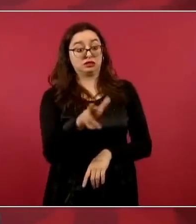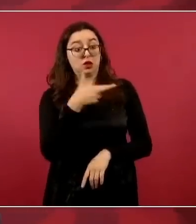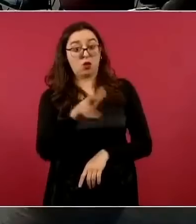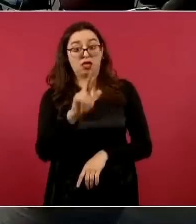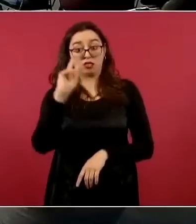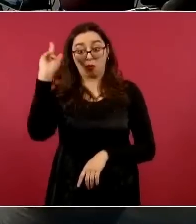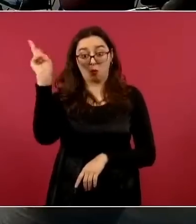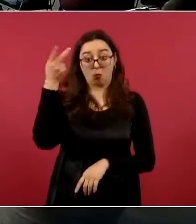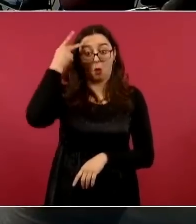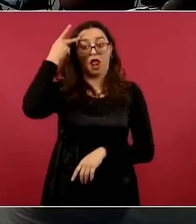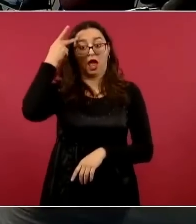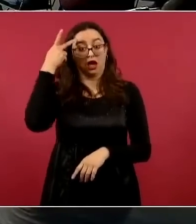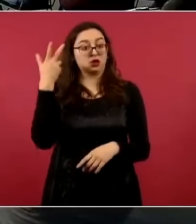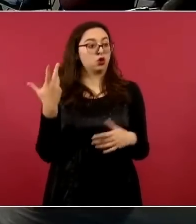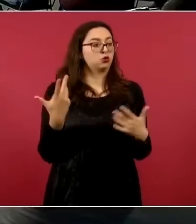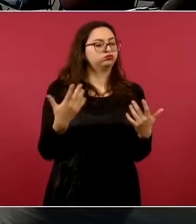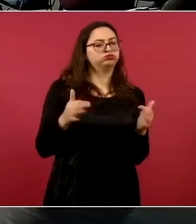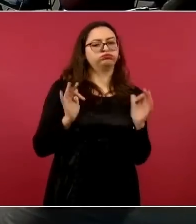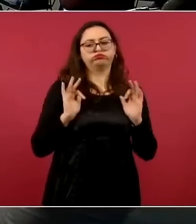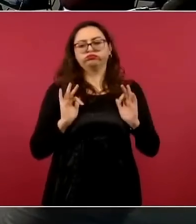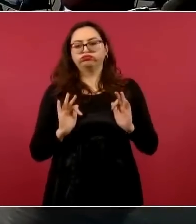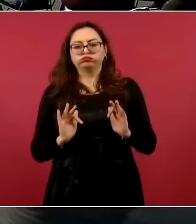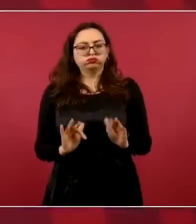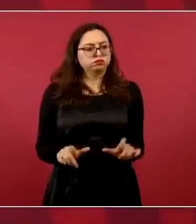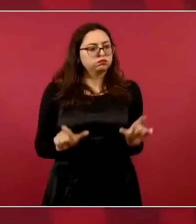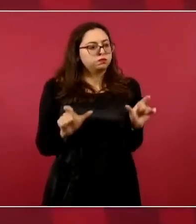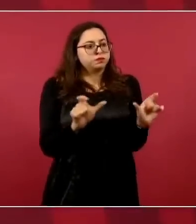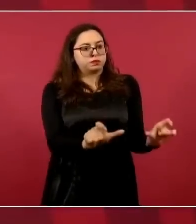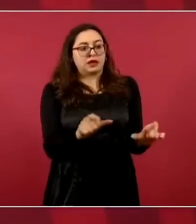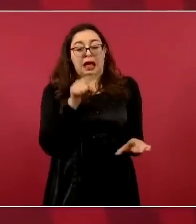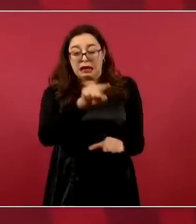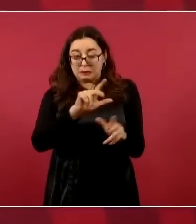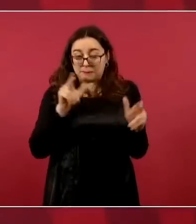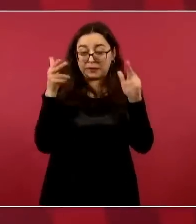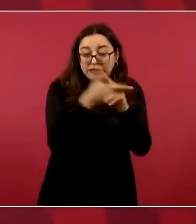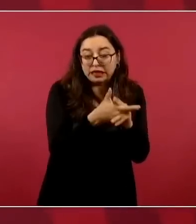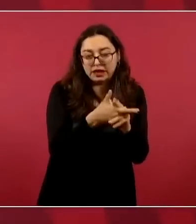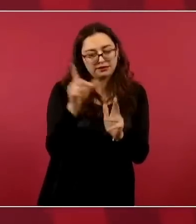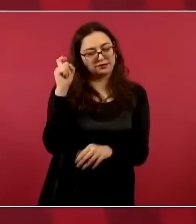No, y está complicadísimo. Ahí no se puede.